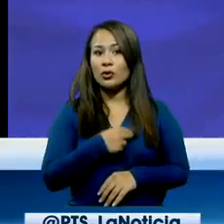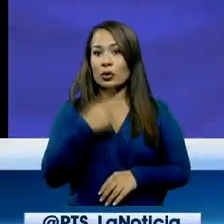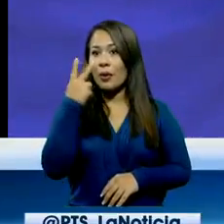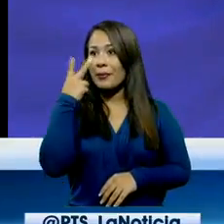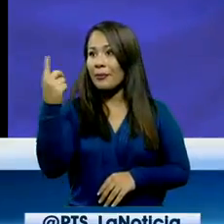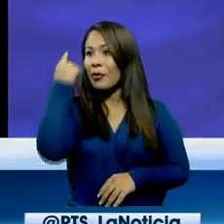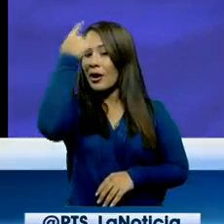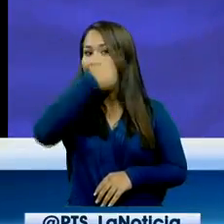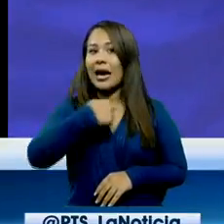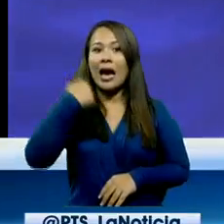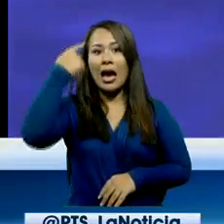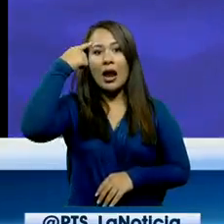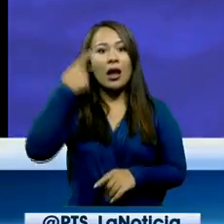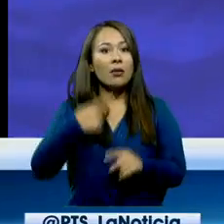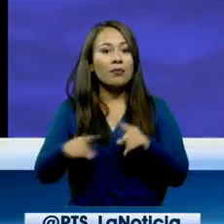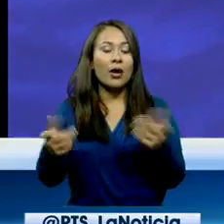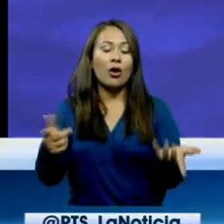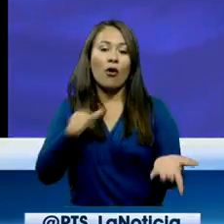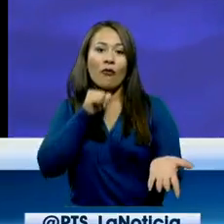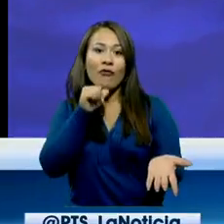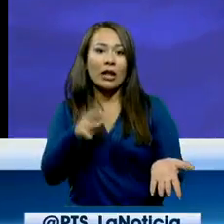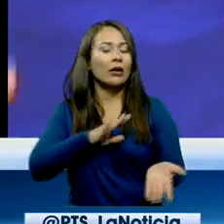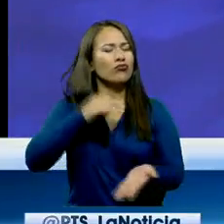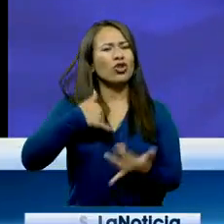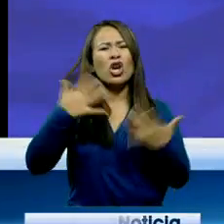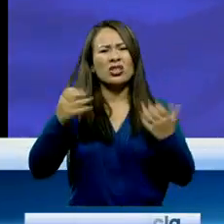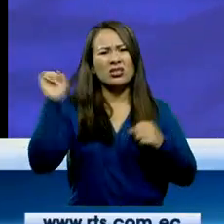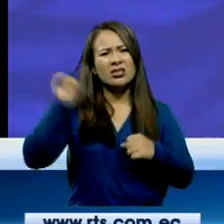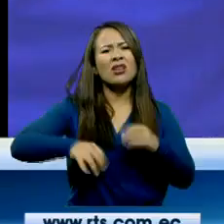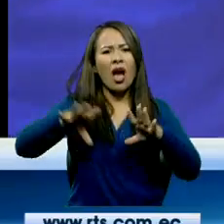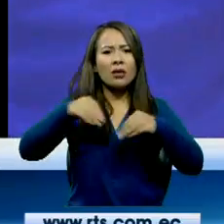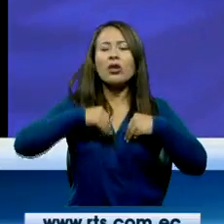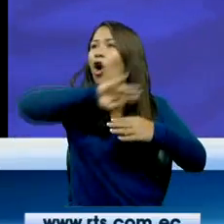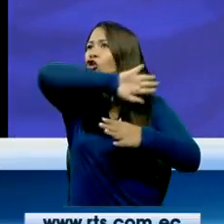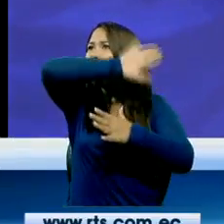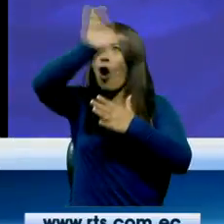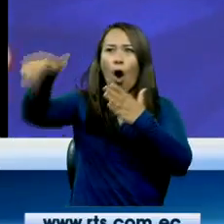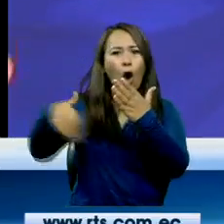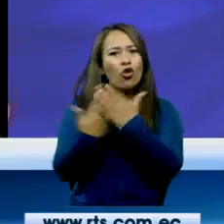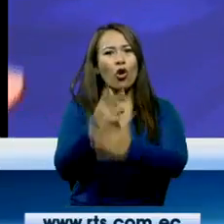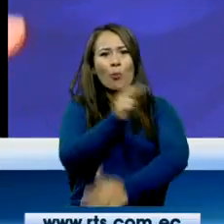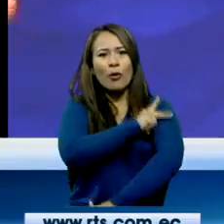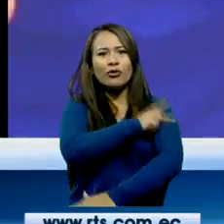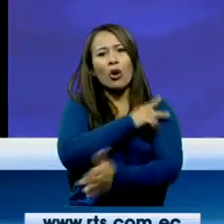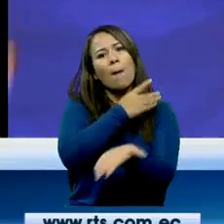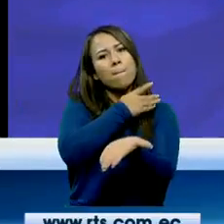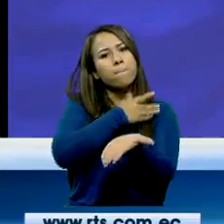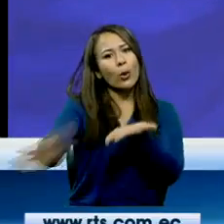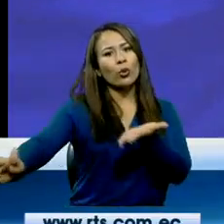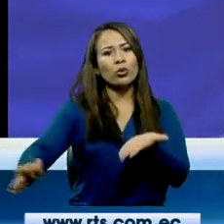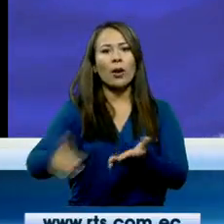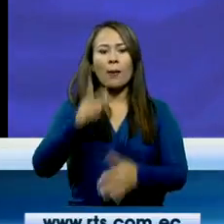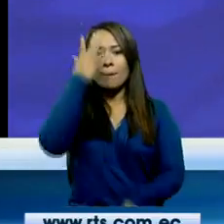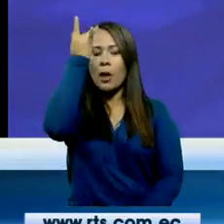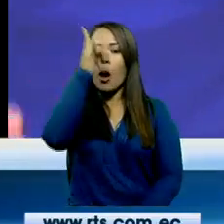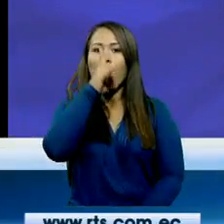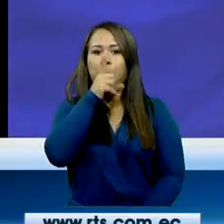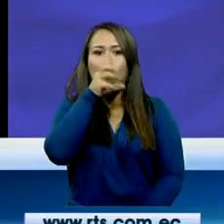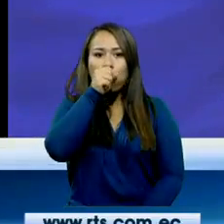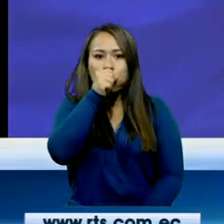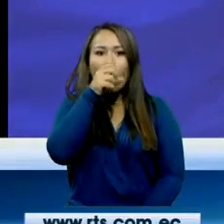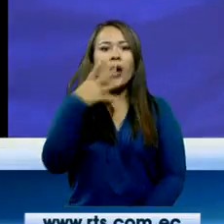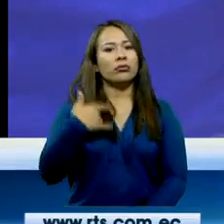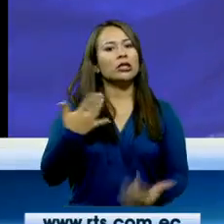pero no sabemos en el interior cómo está. Debe ser una evaluación completa, debe ser una limpieza total. Deberían intervenir incluso de uno por